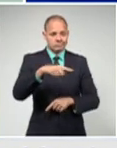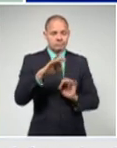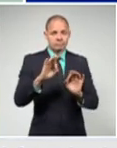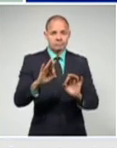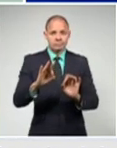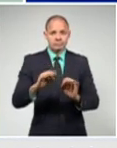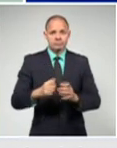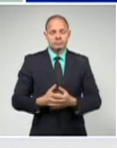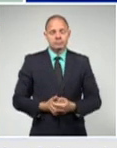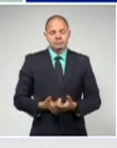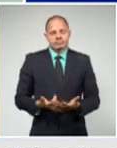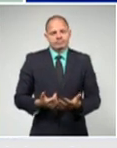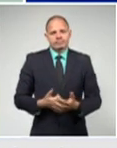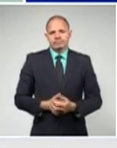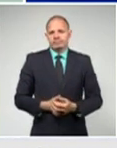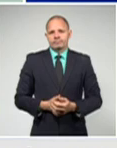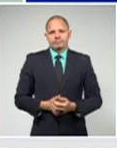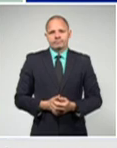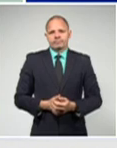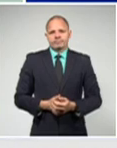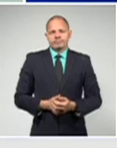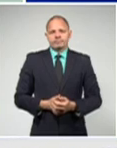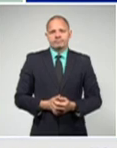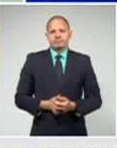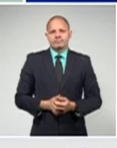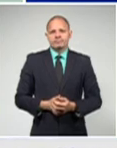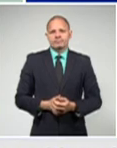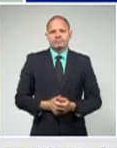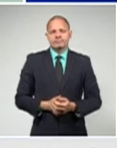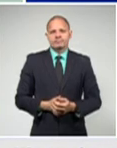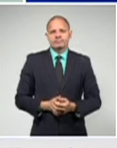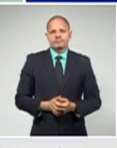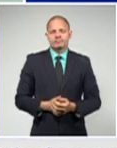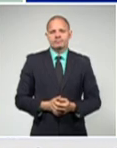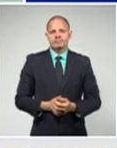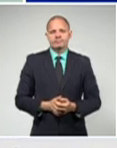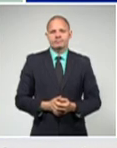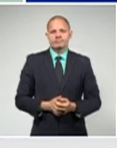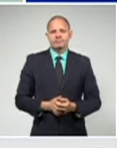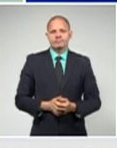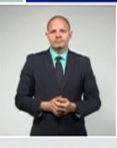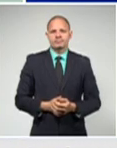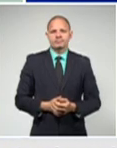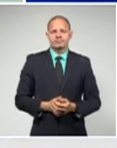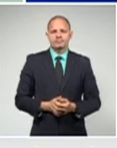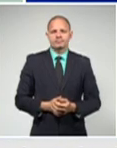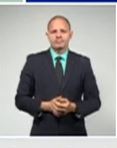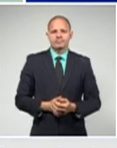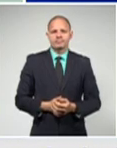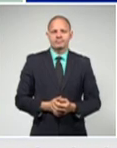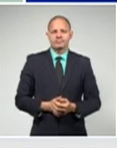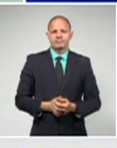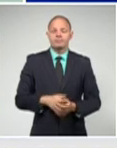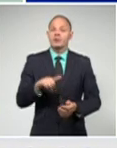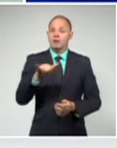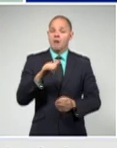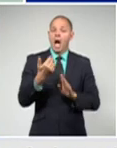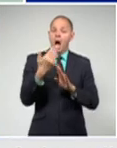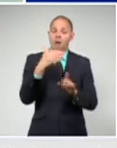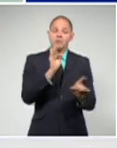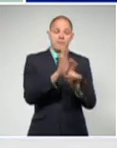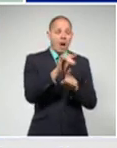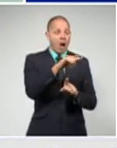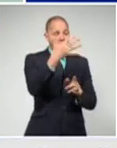para esta provincia. Y además, como también ha ocurrido desde el principio, con